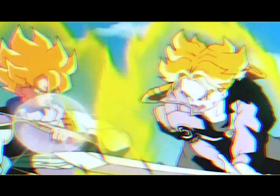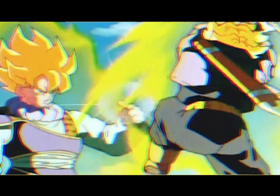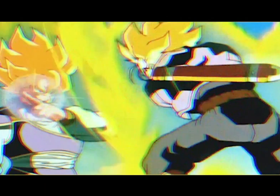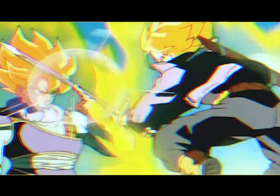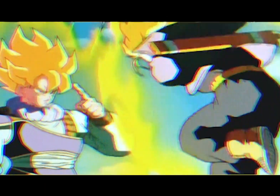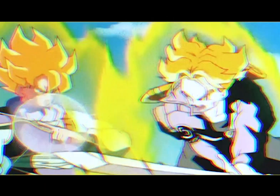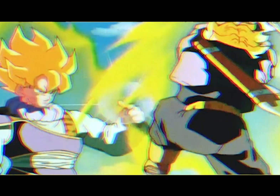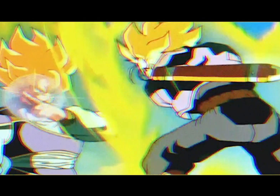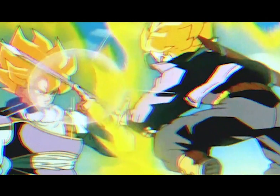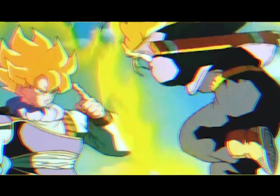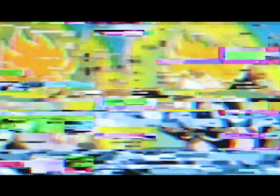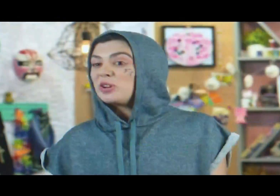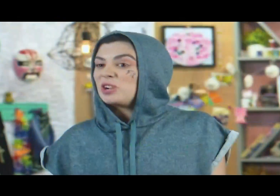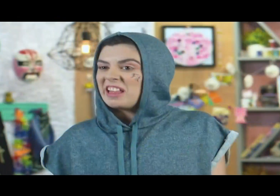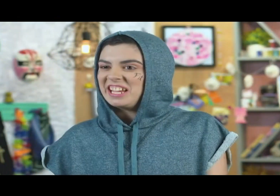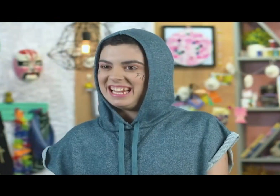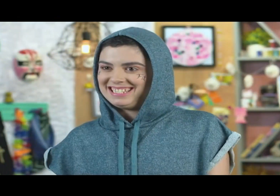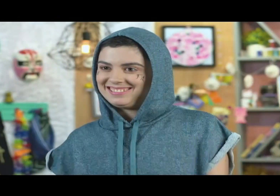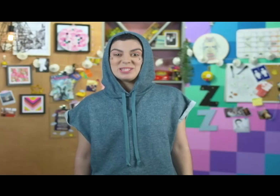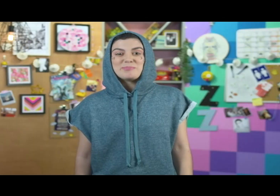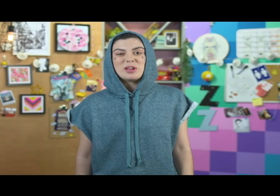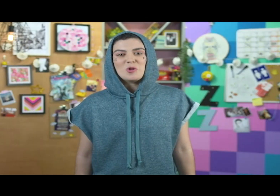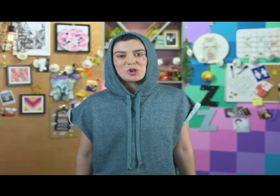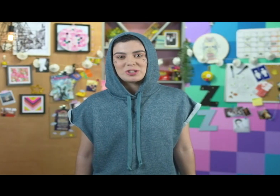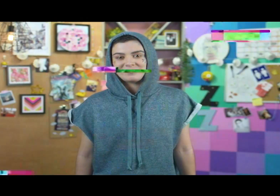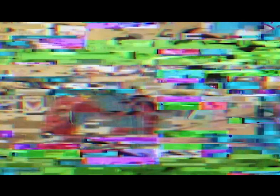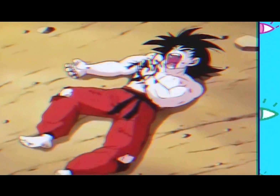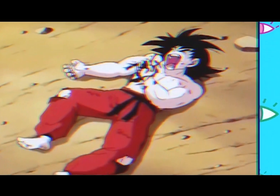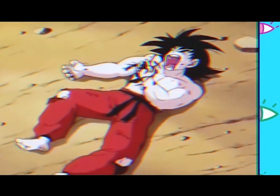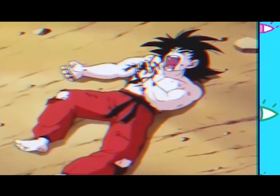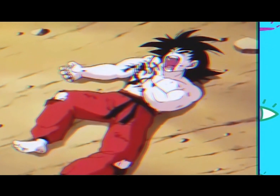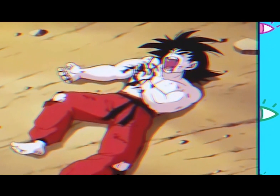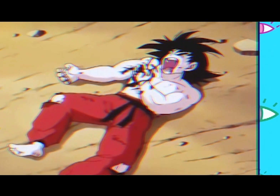Me la hice compitiendo contra Goku, pero la de él es peor.